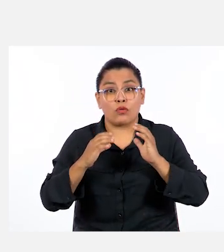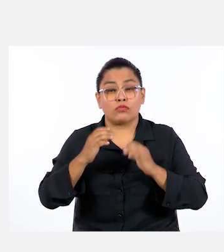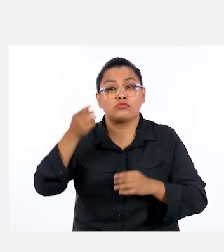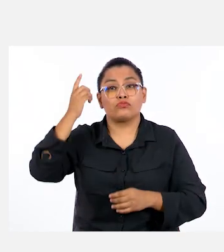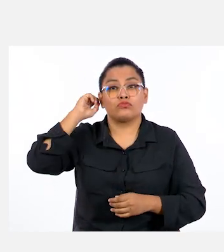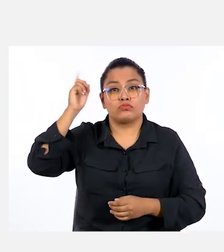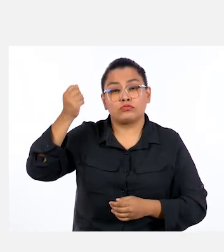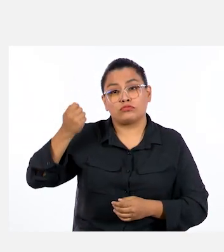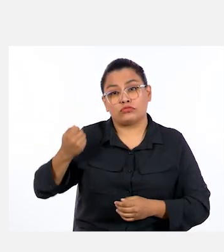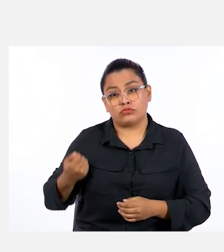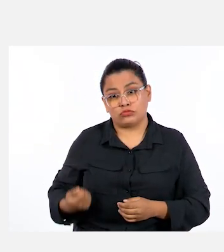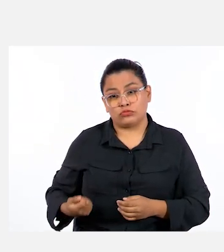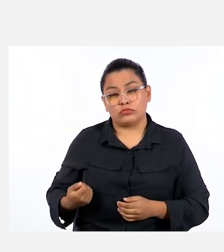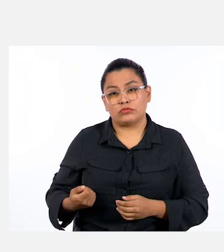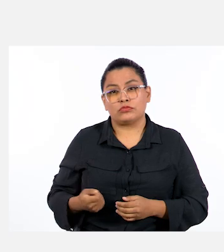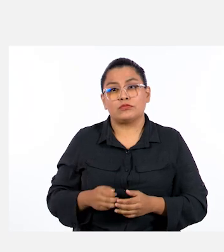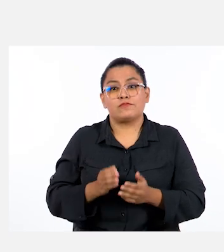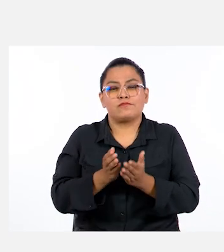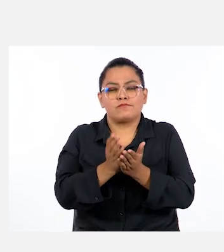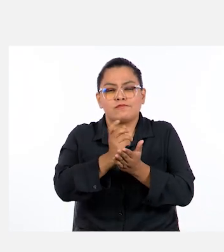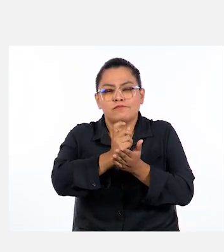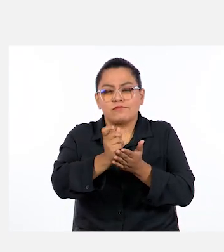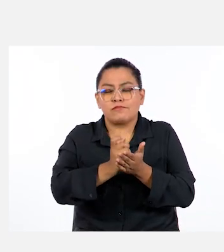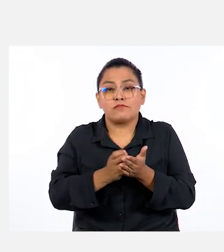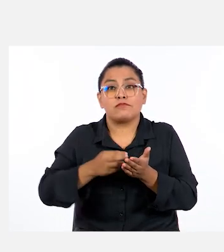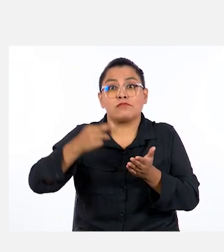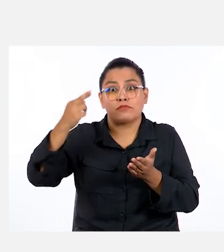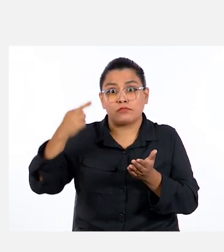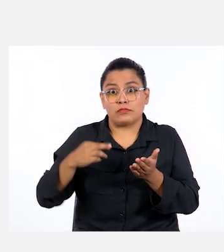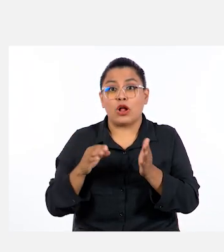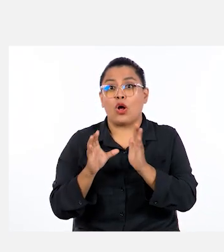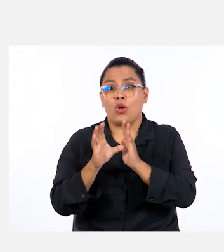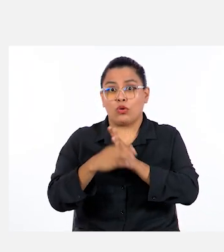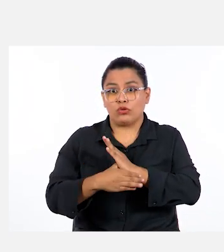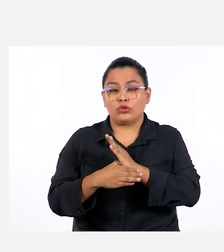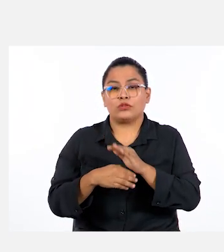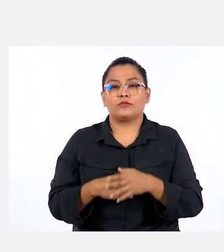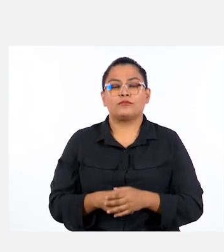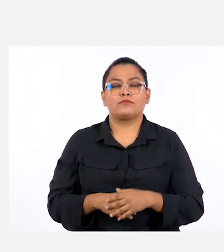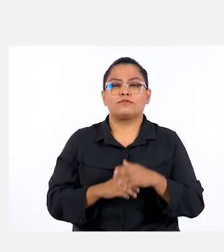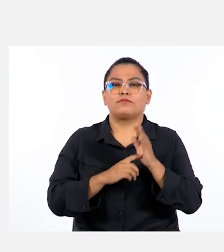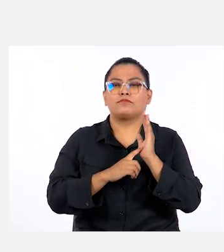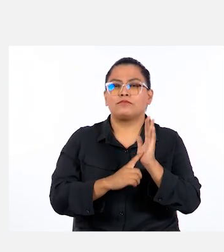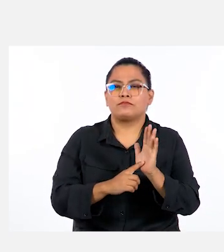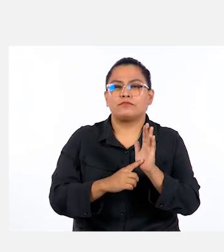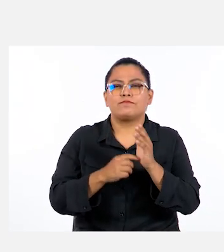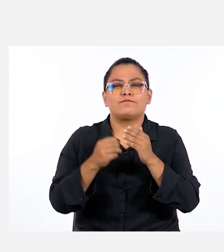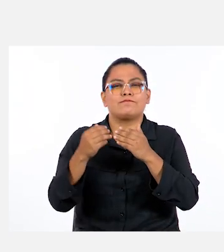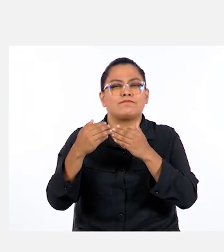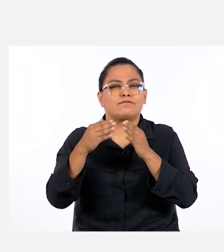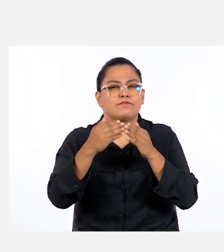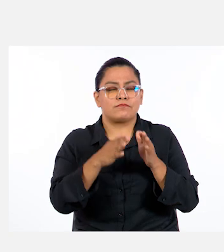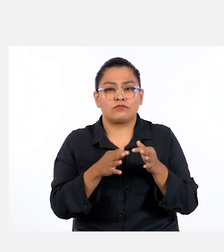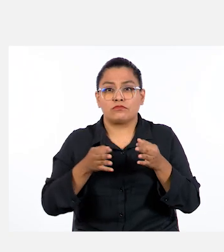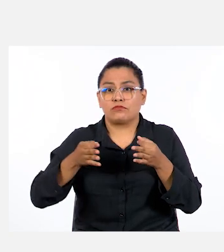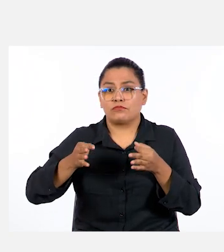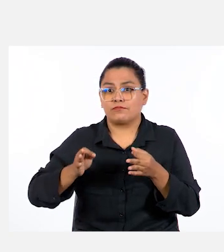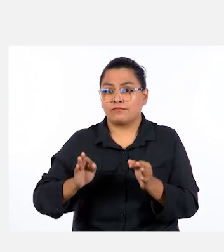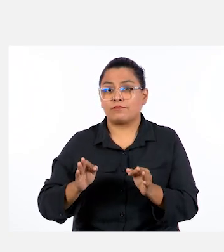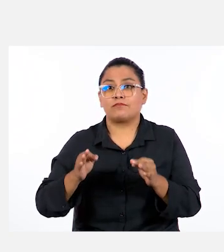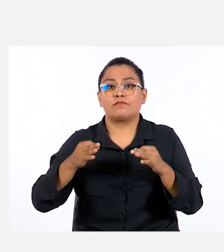y textos reales como productos culturales. Se presenta una variedad de tipologías y formatos textuales por